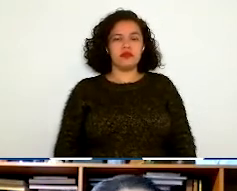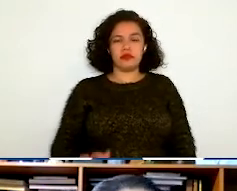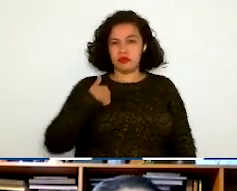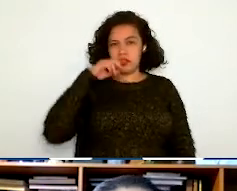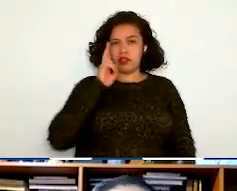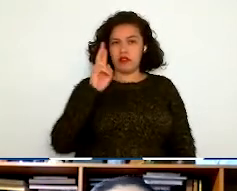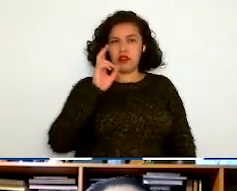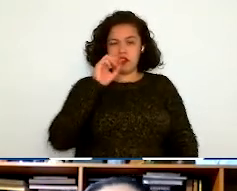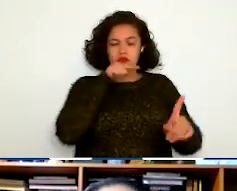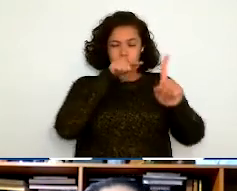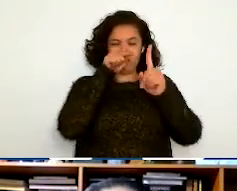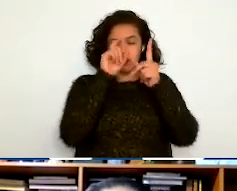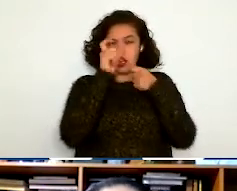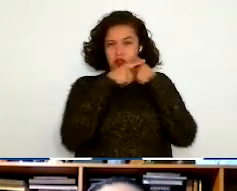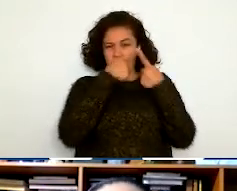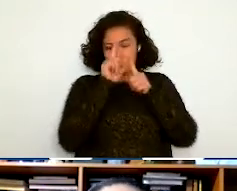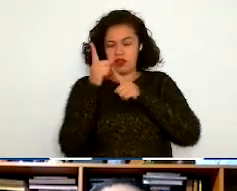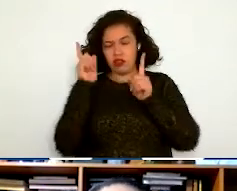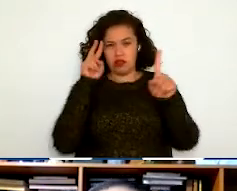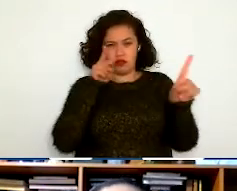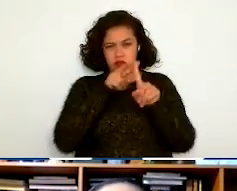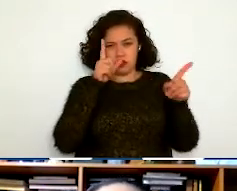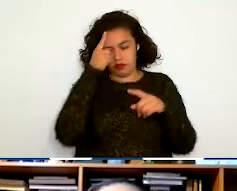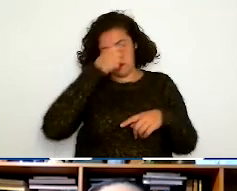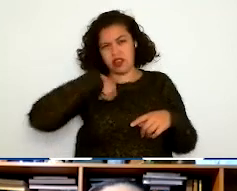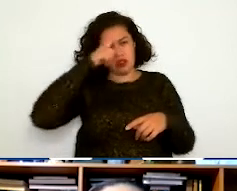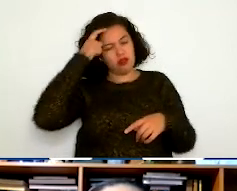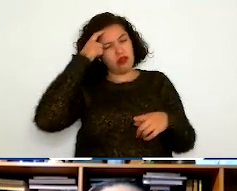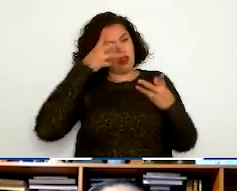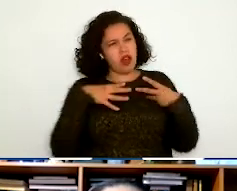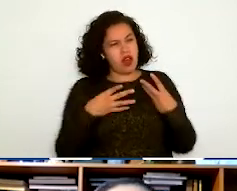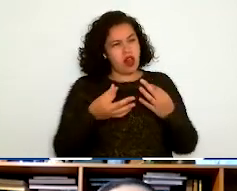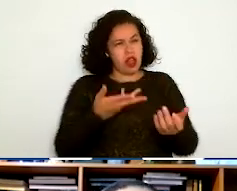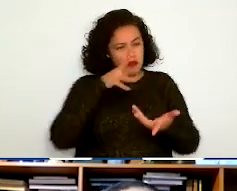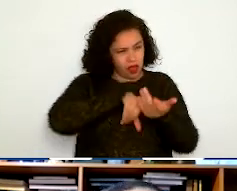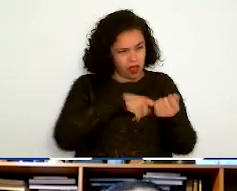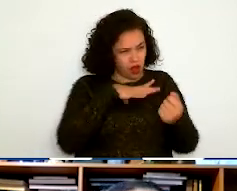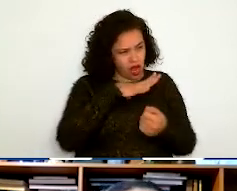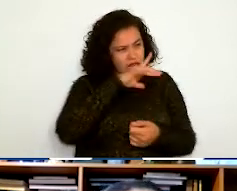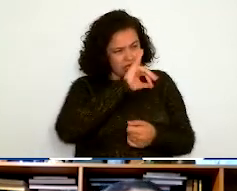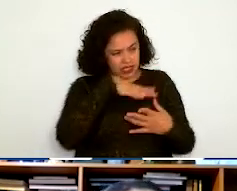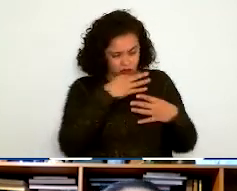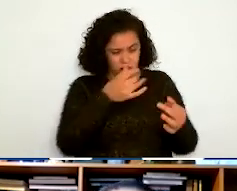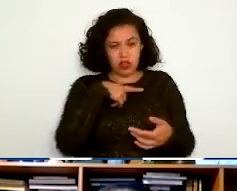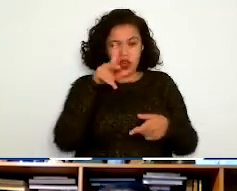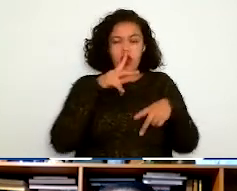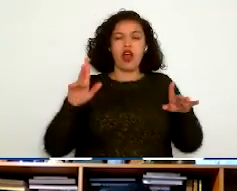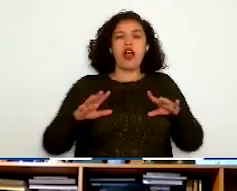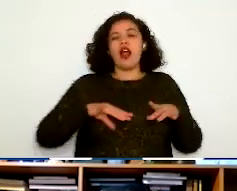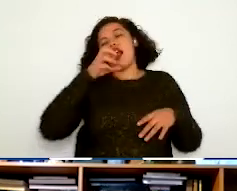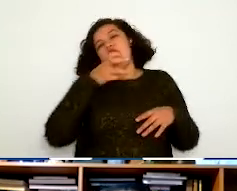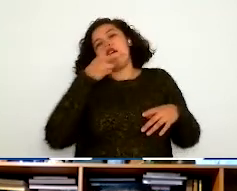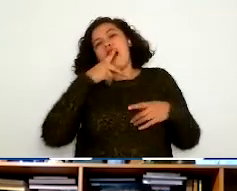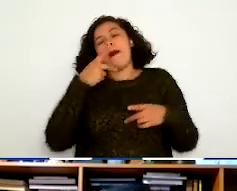diferente. No lo veo con la intención de realmente generar una calidad integrada, sino lo veo más a título personal de este es mi